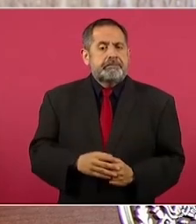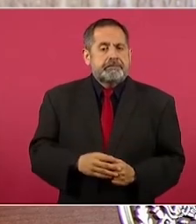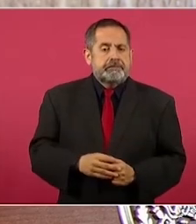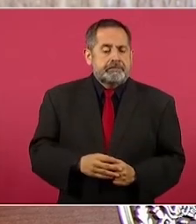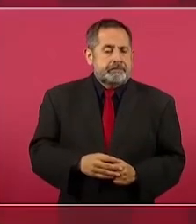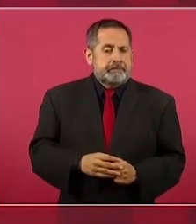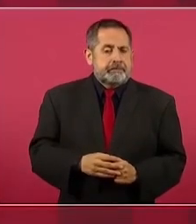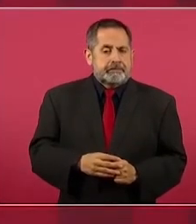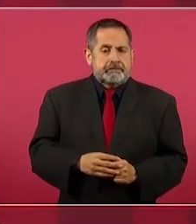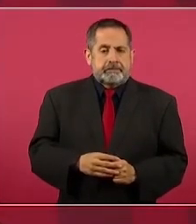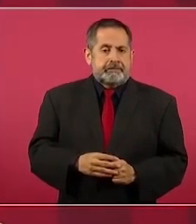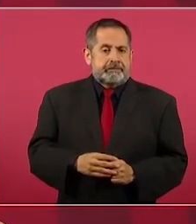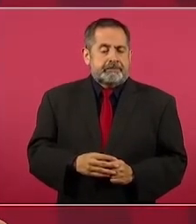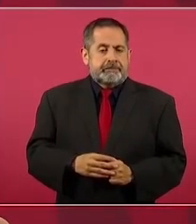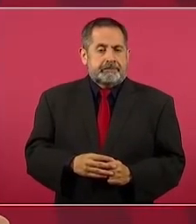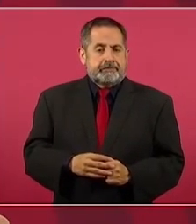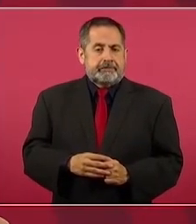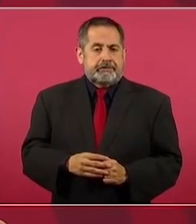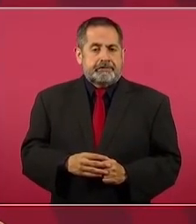nuestra